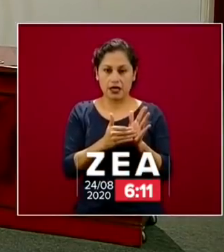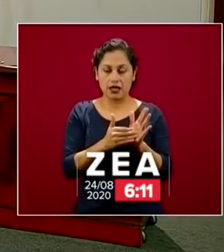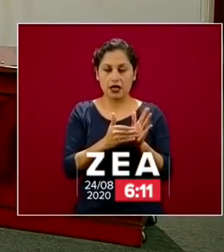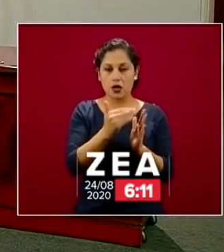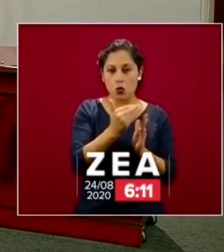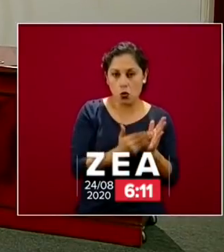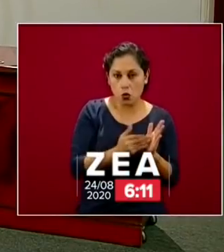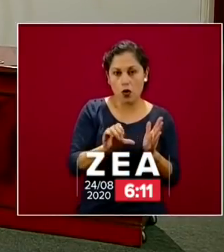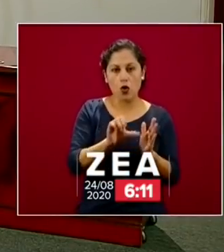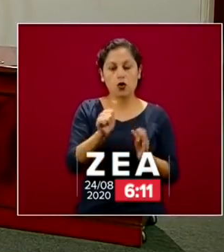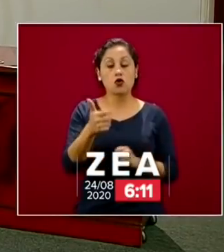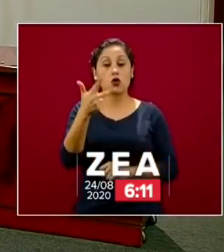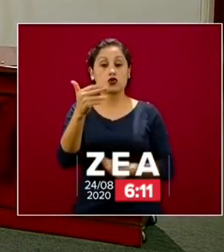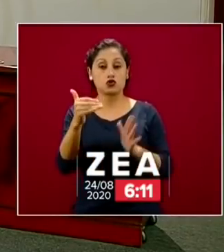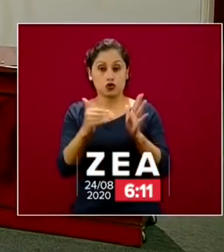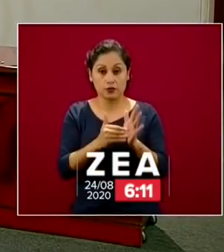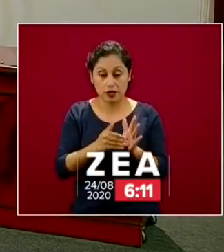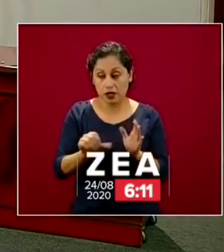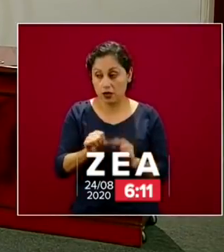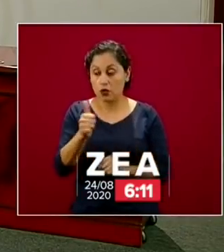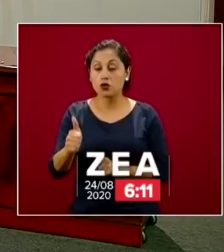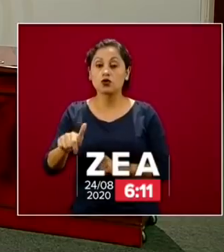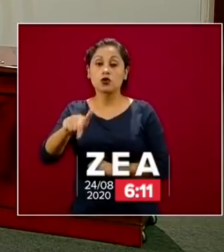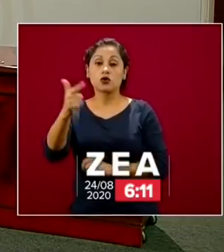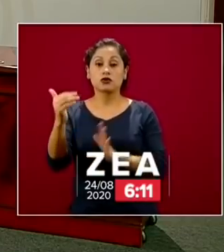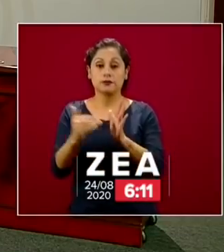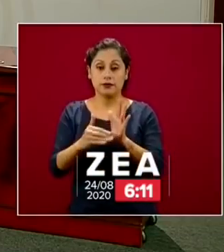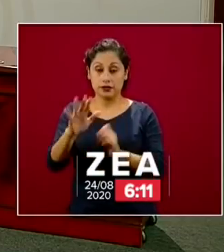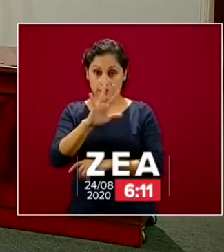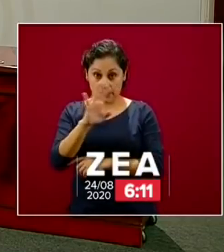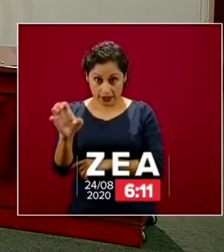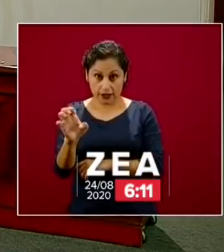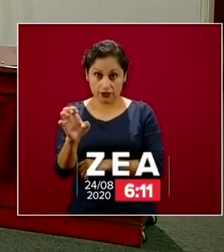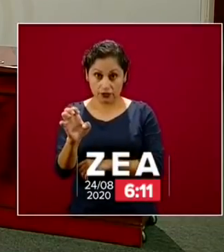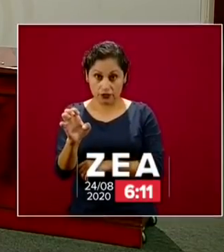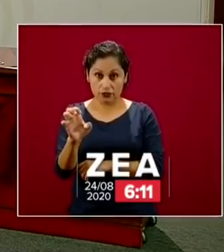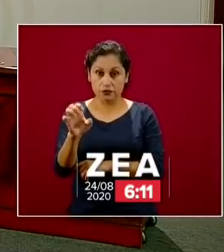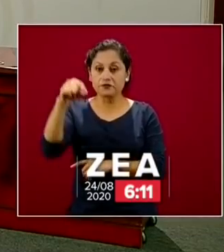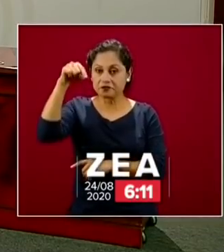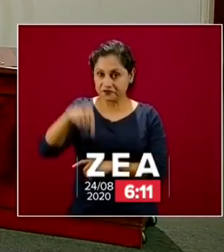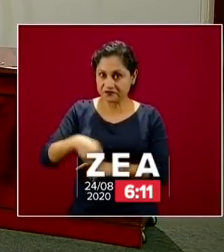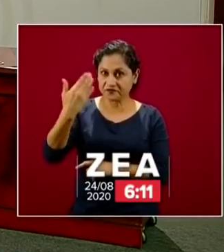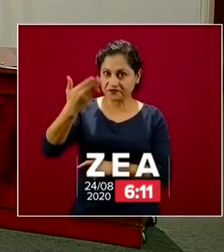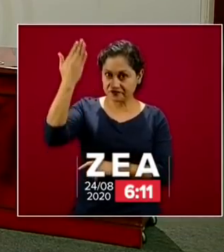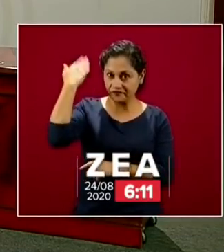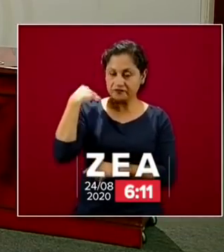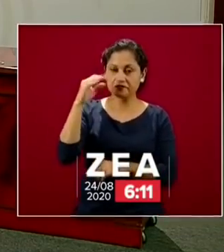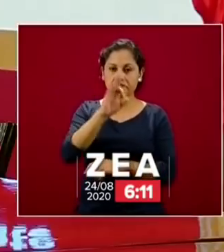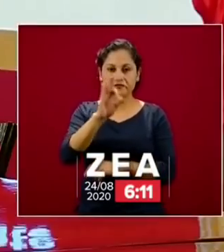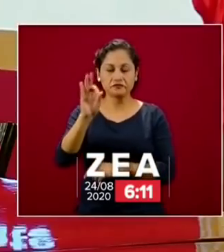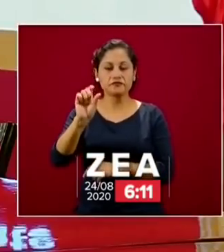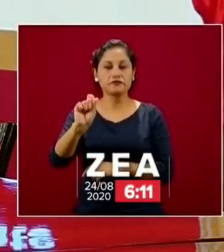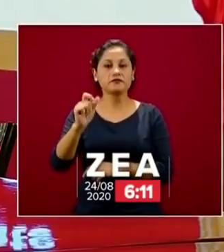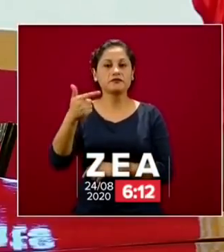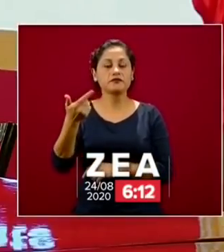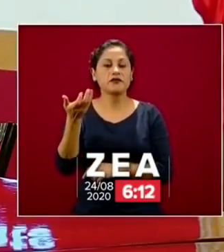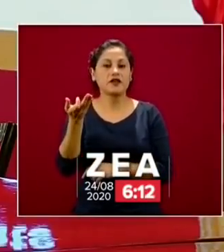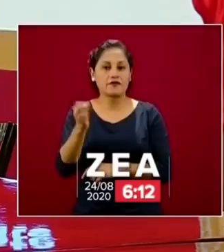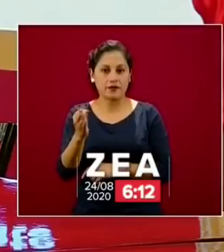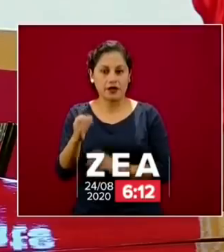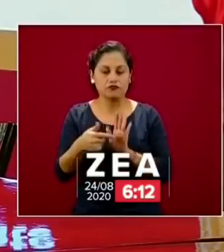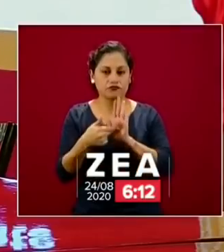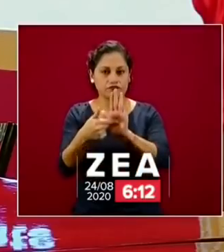era 8000 otro era 12 mil 500 que lo presentamos en una conferencia de prensa el 27 de febrero